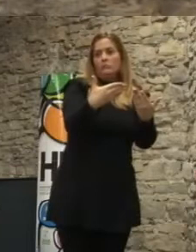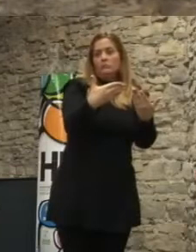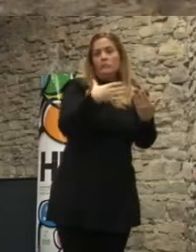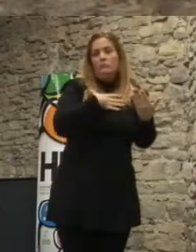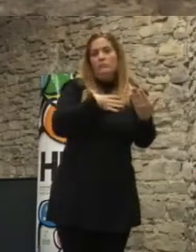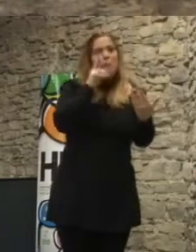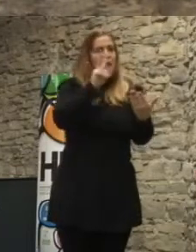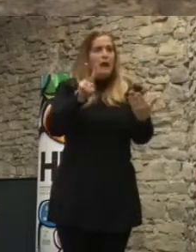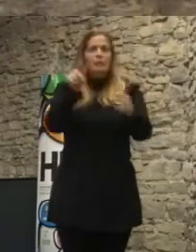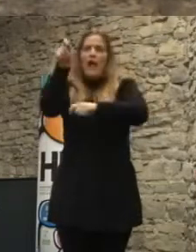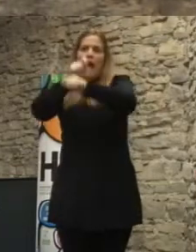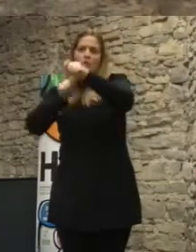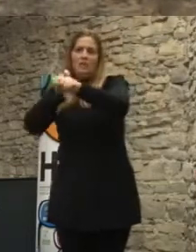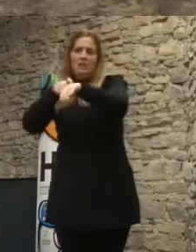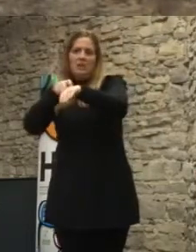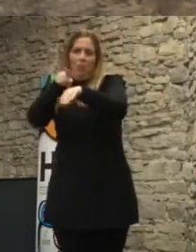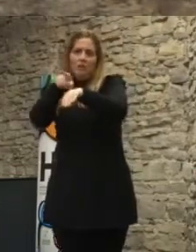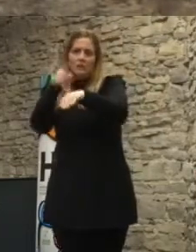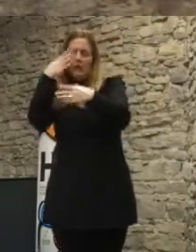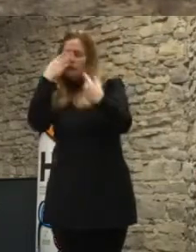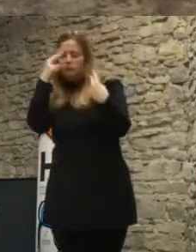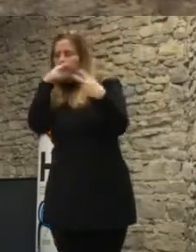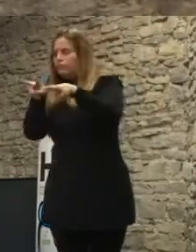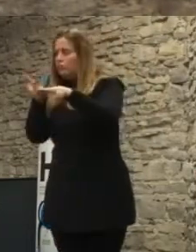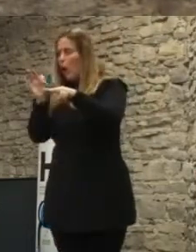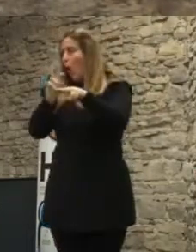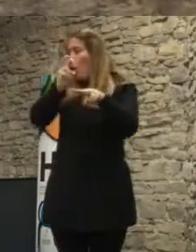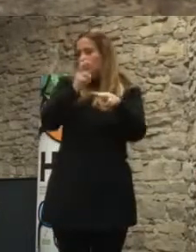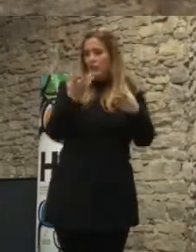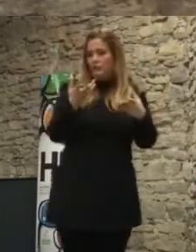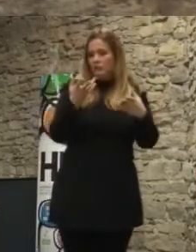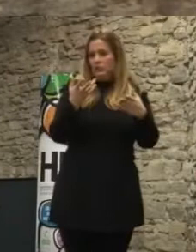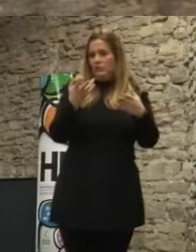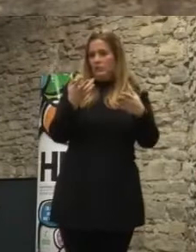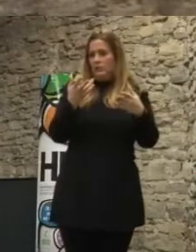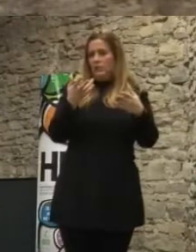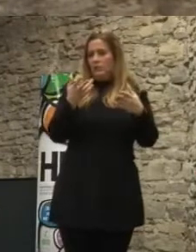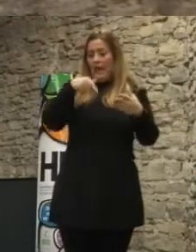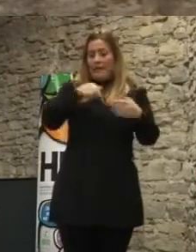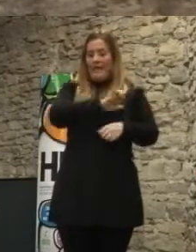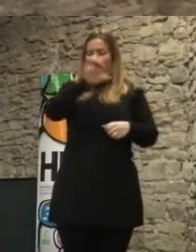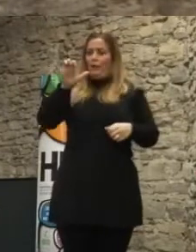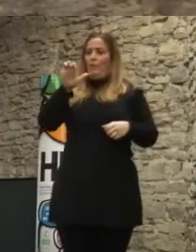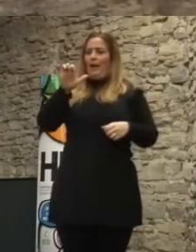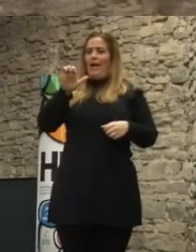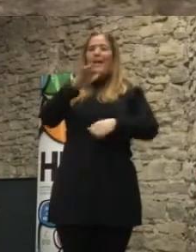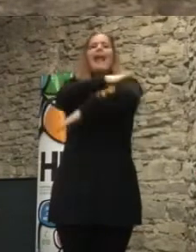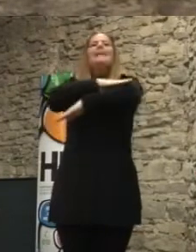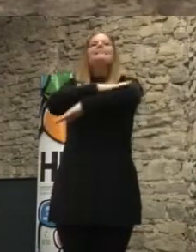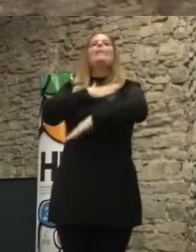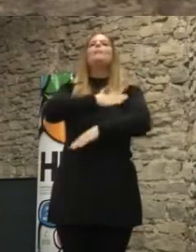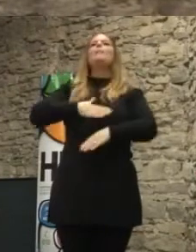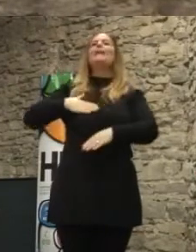foco en otro tipo de asociaciones. No se entiende el estado del bienestar en Europa sin el